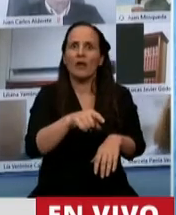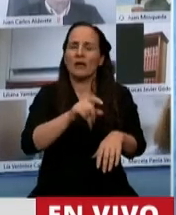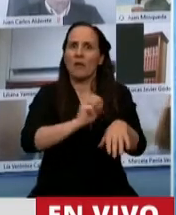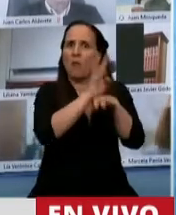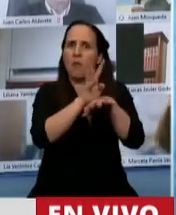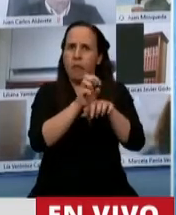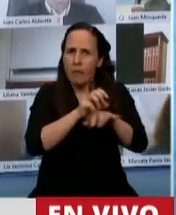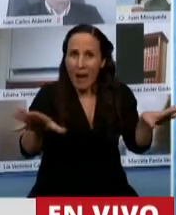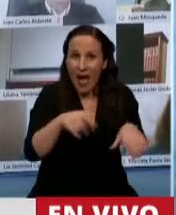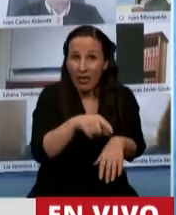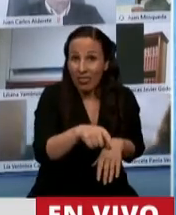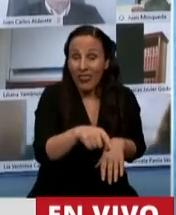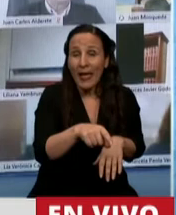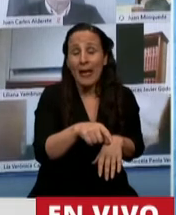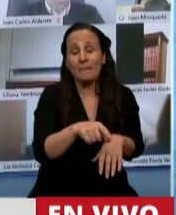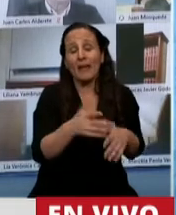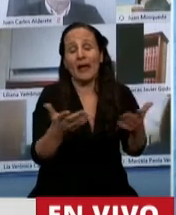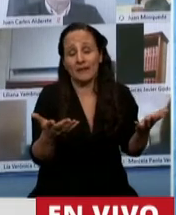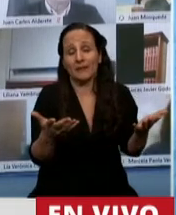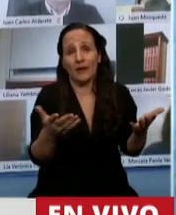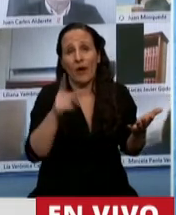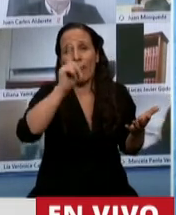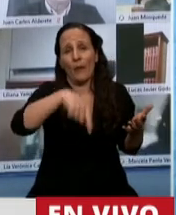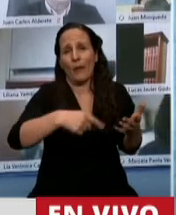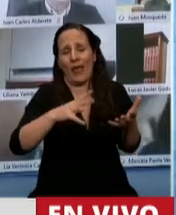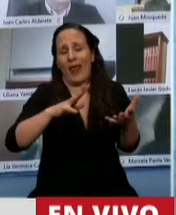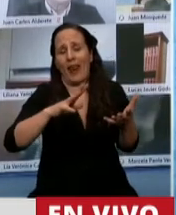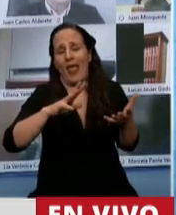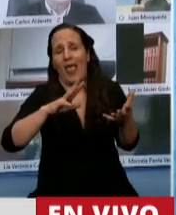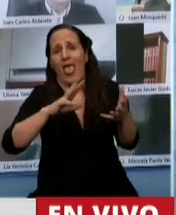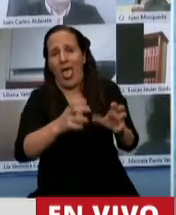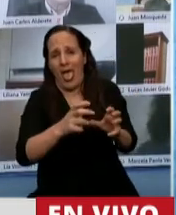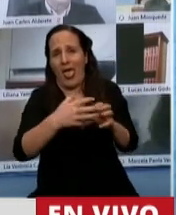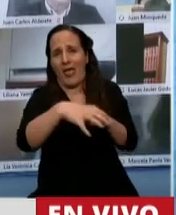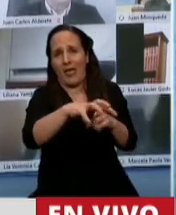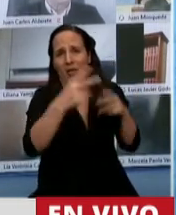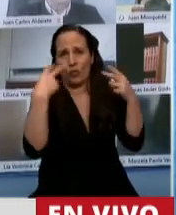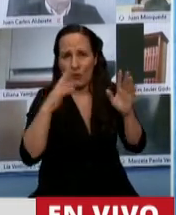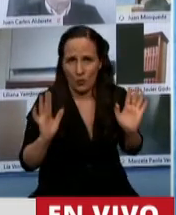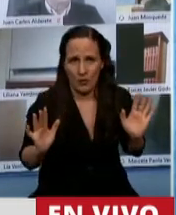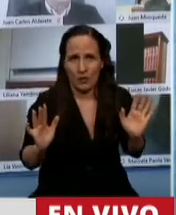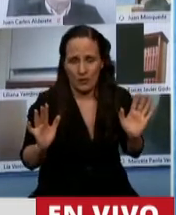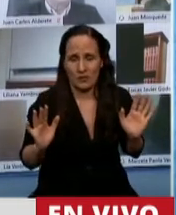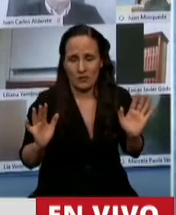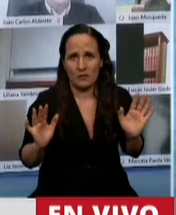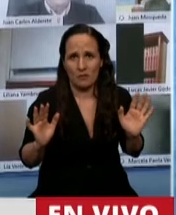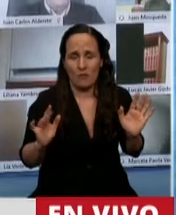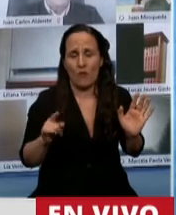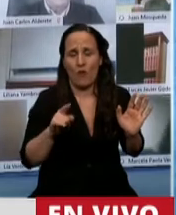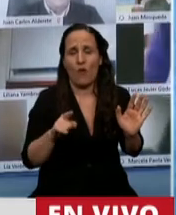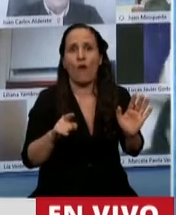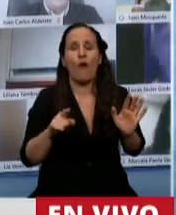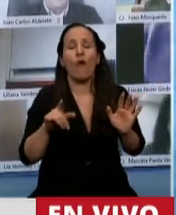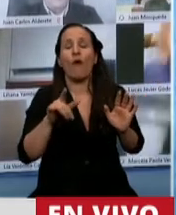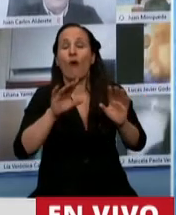esta pandemia, sin lugar a dudas, afectó de un día para el otro este importantísimo sector, que representa el 10%